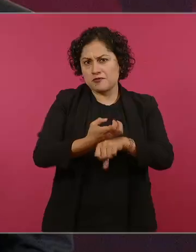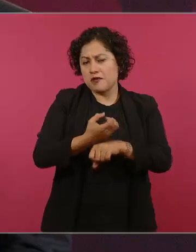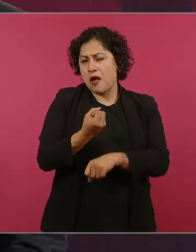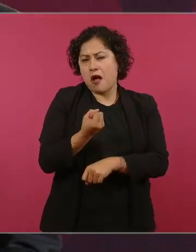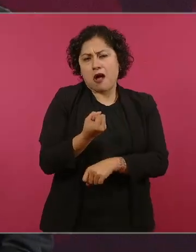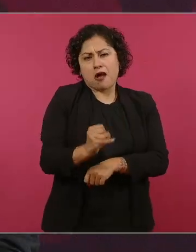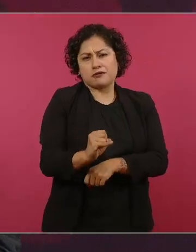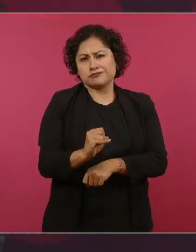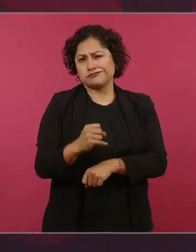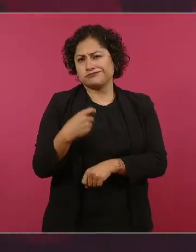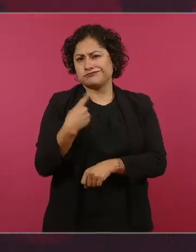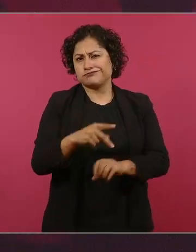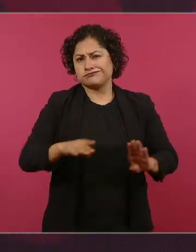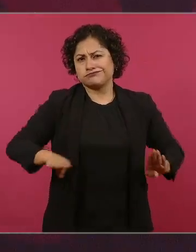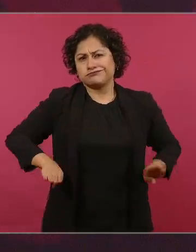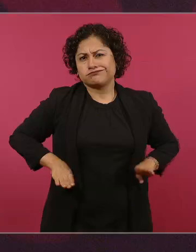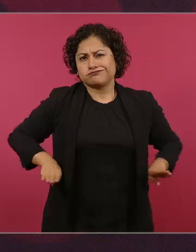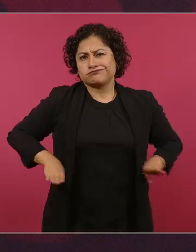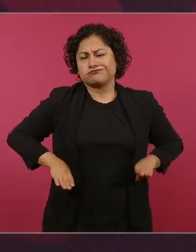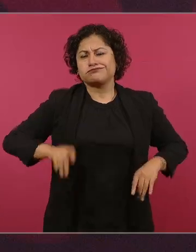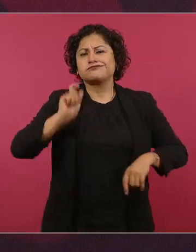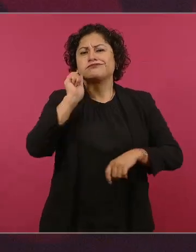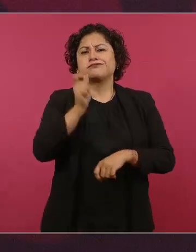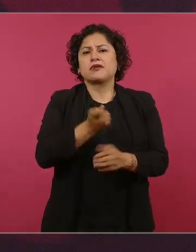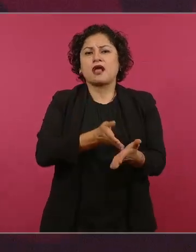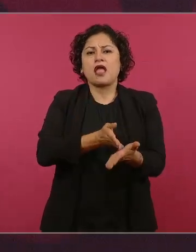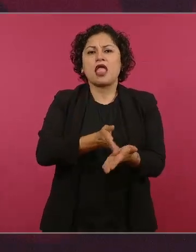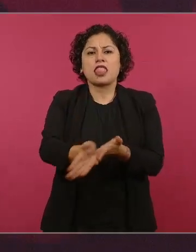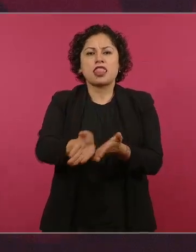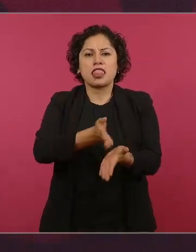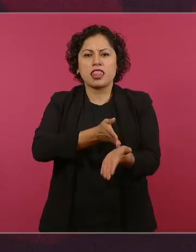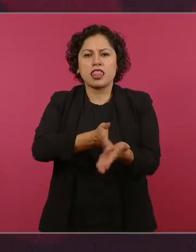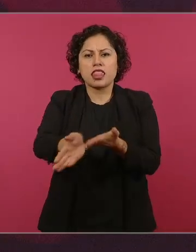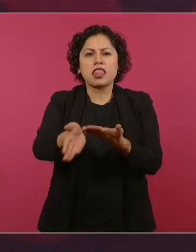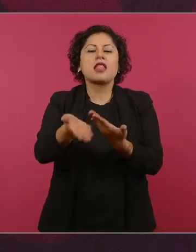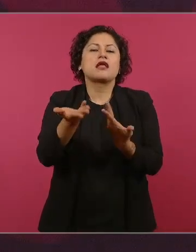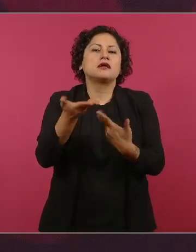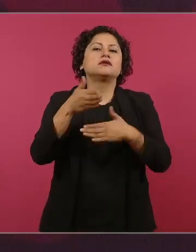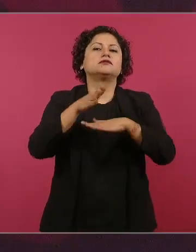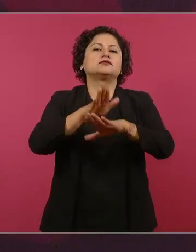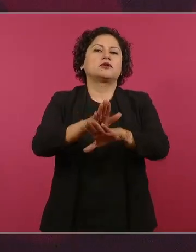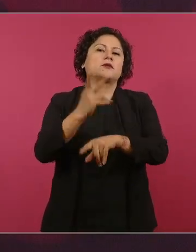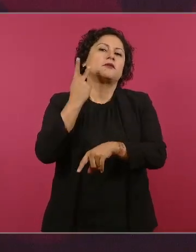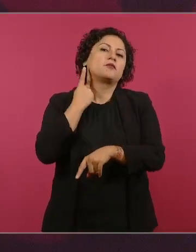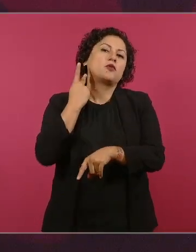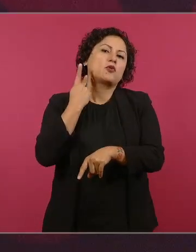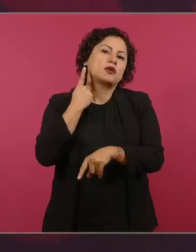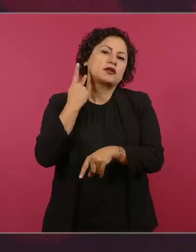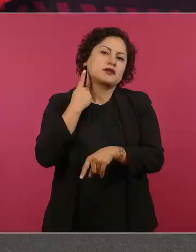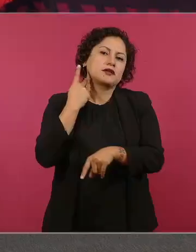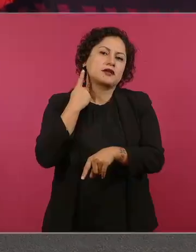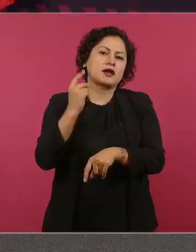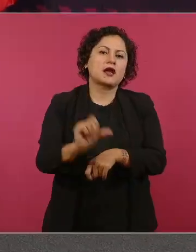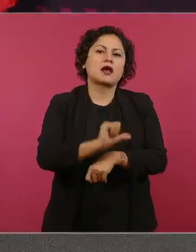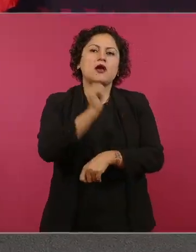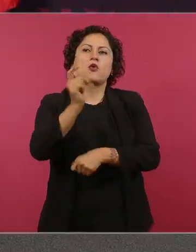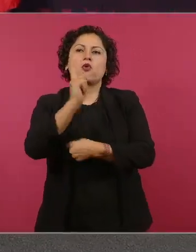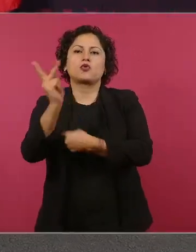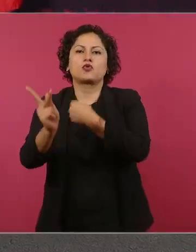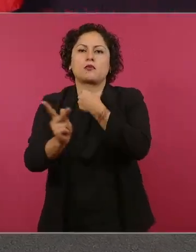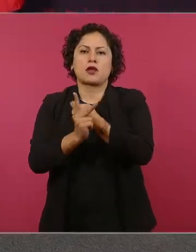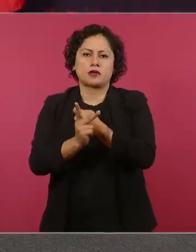de entrometerse en la política interna de otros